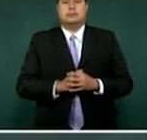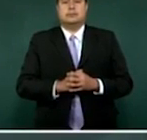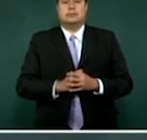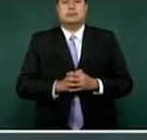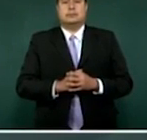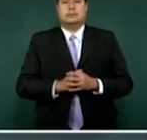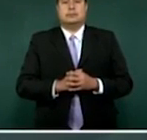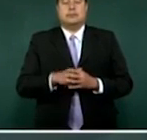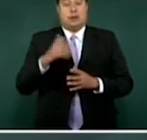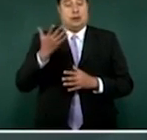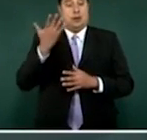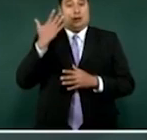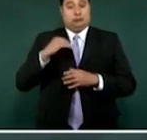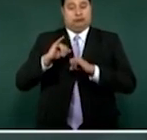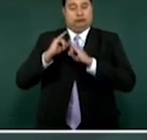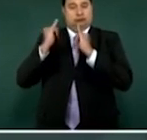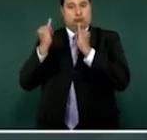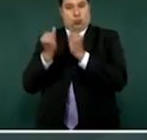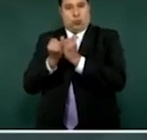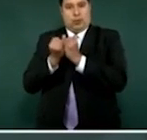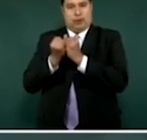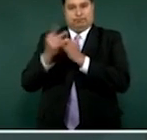la reunión de seguridad,